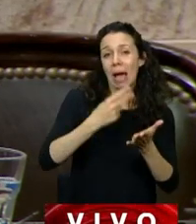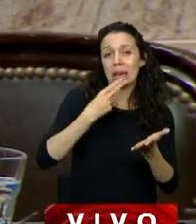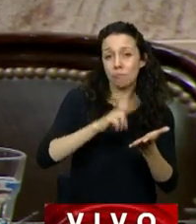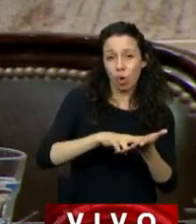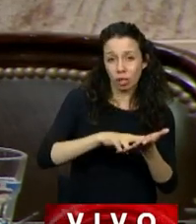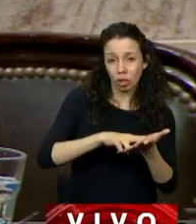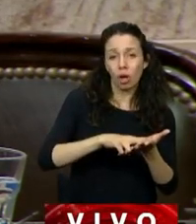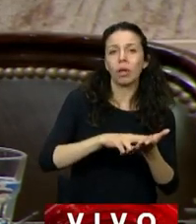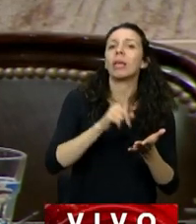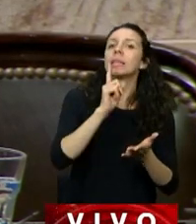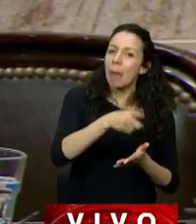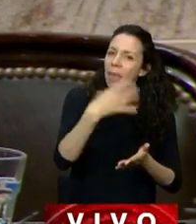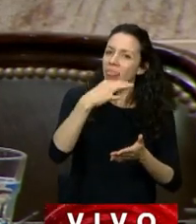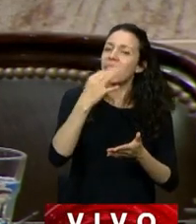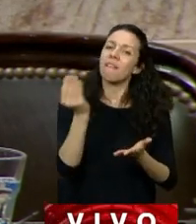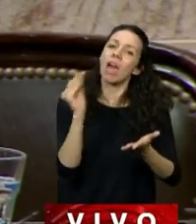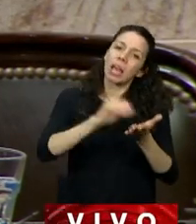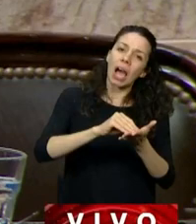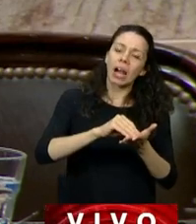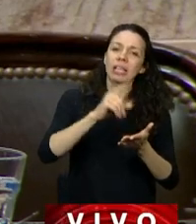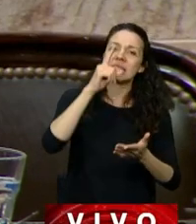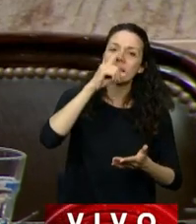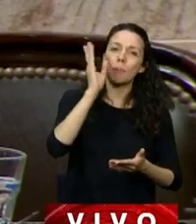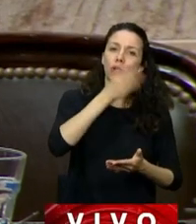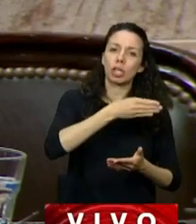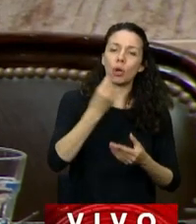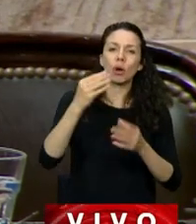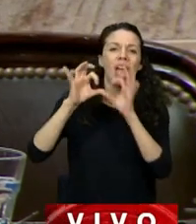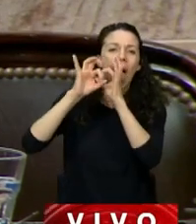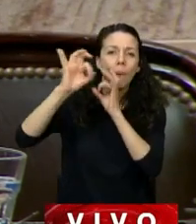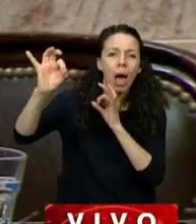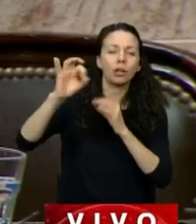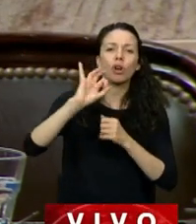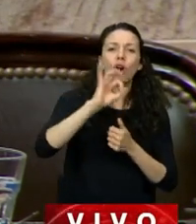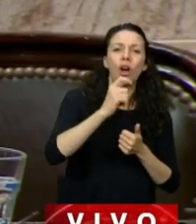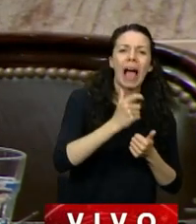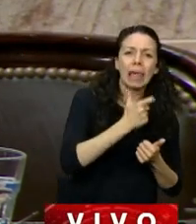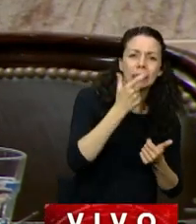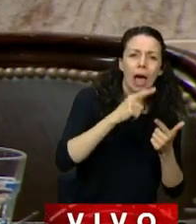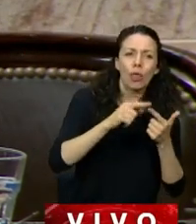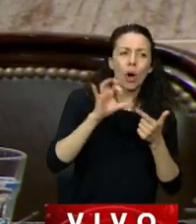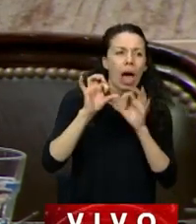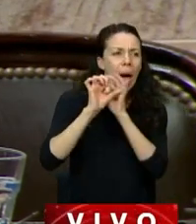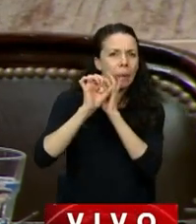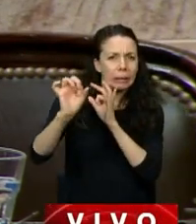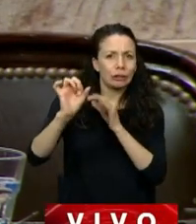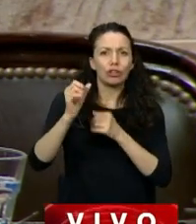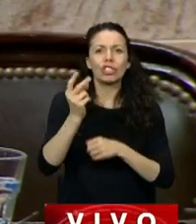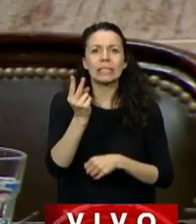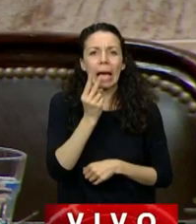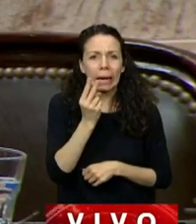tabaco también se le ponga el 7%, porque la habano el calentado el abanico o el cigarrito